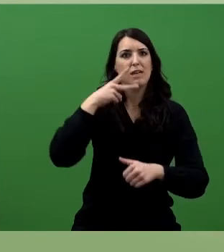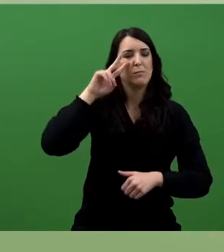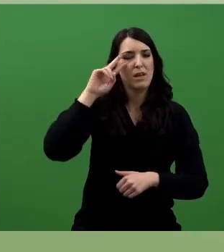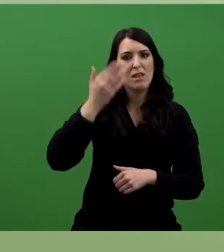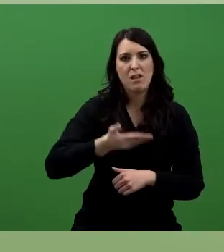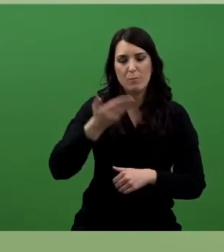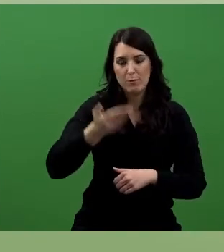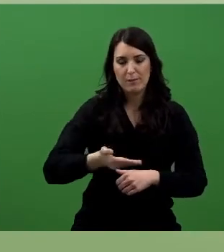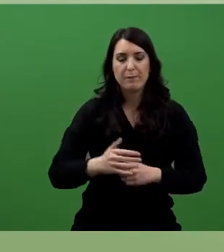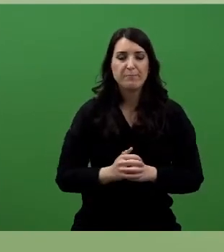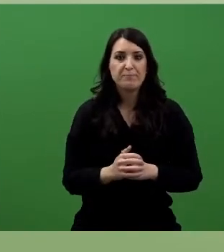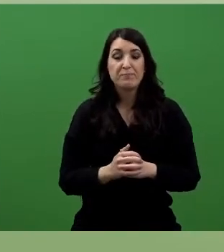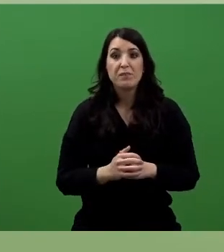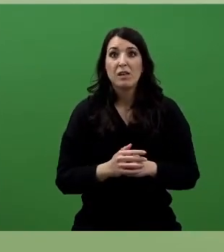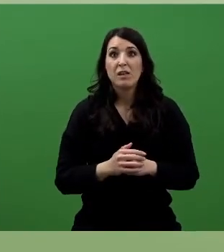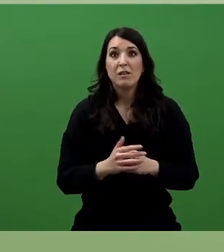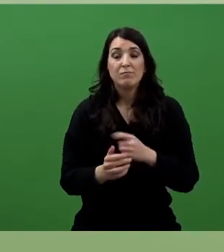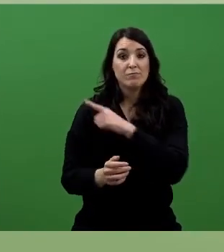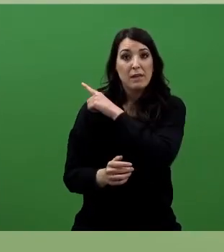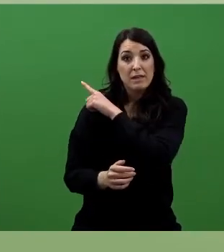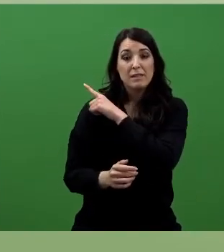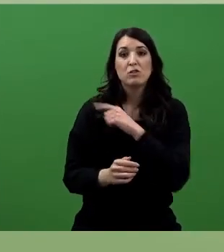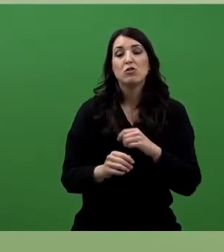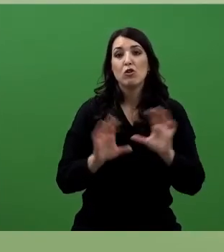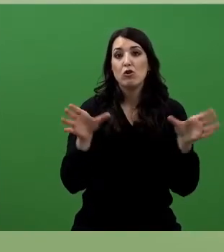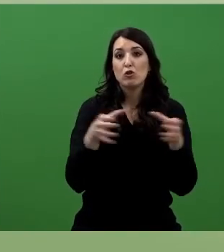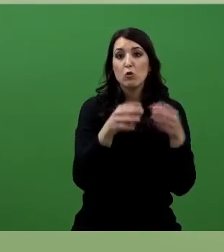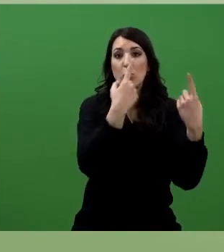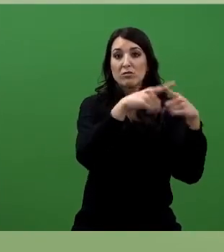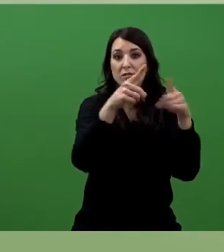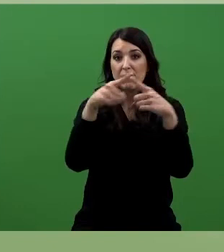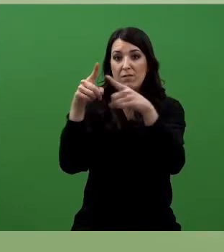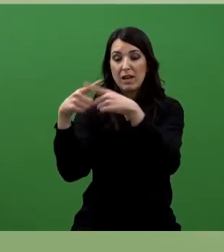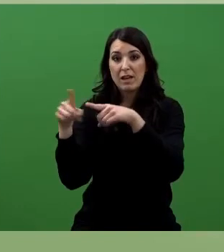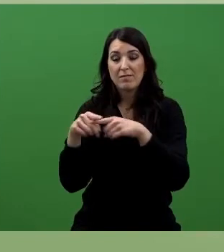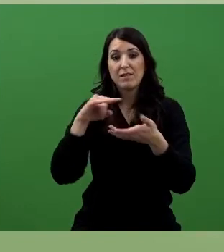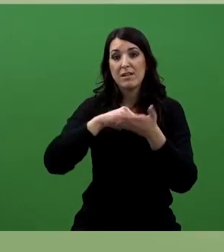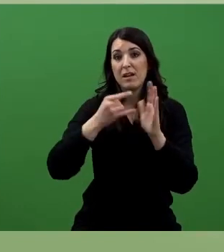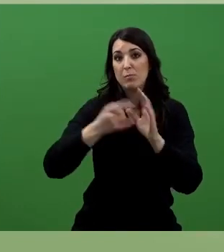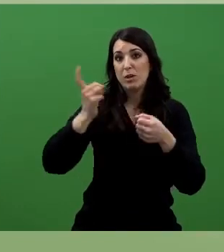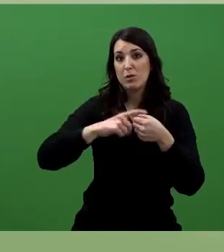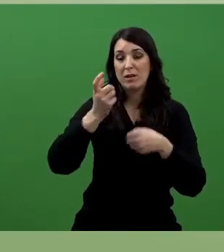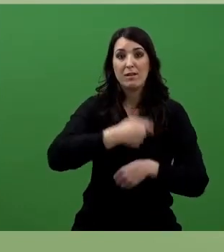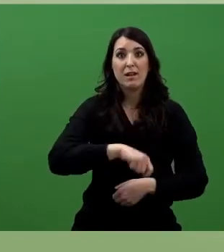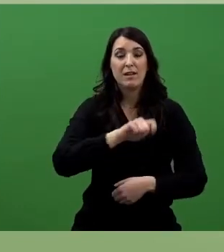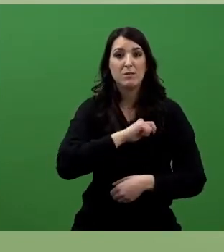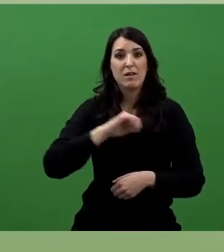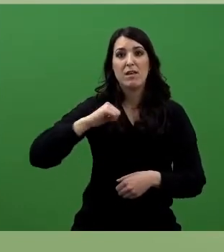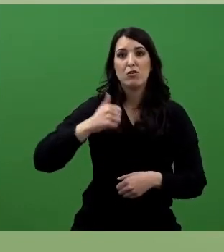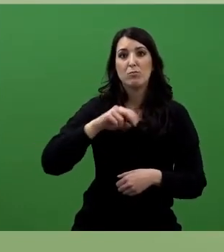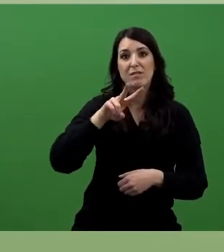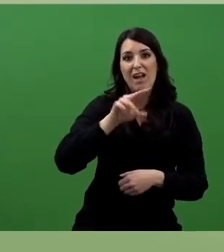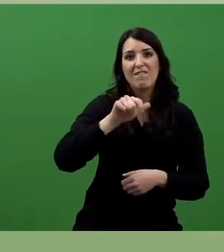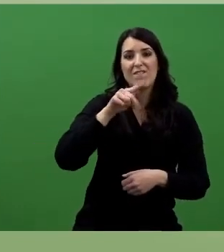sus espaldas. Estos son los distintos grupos que están trabajando en este proyecto. En España pues hay la Vall d'Hebron, hay el